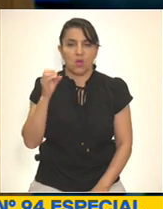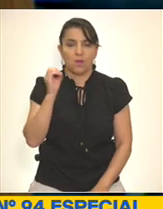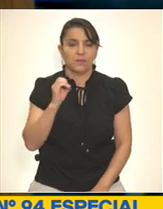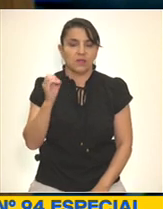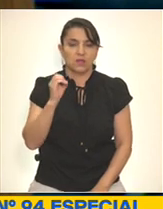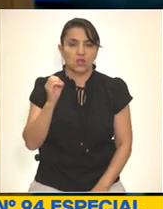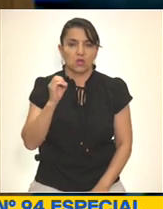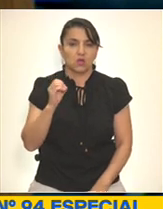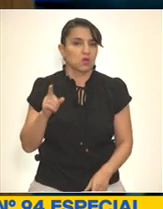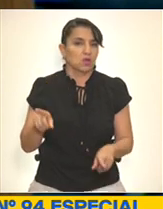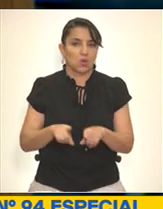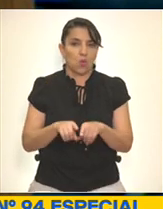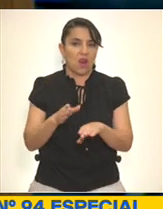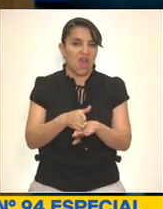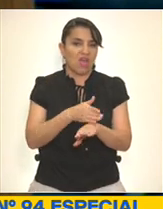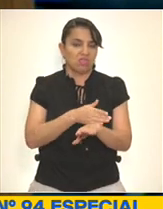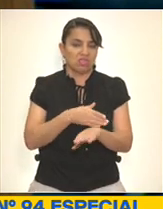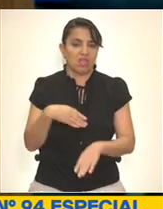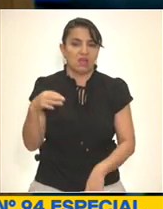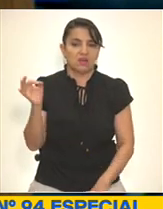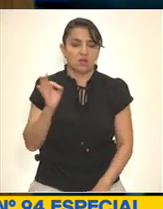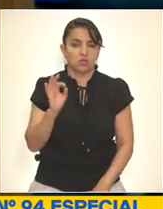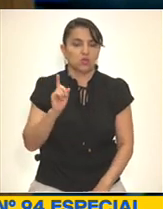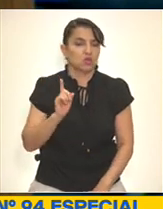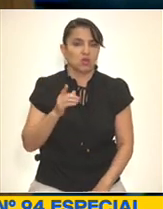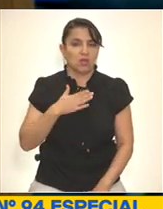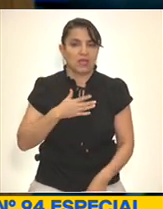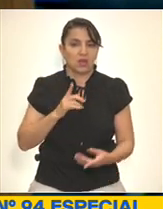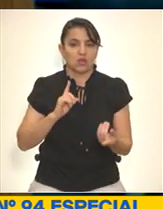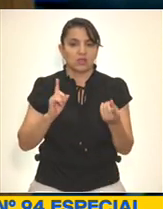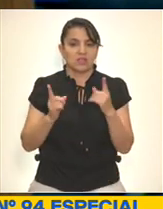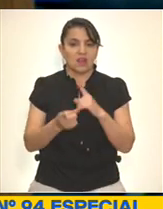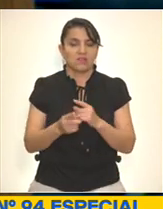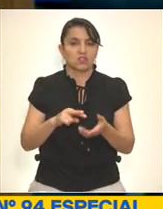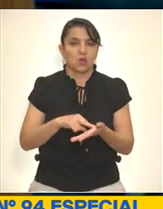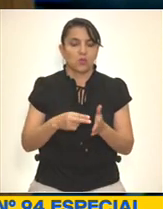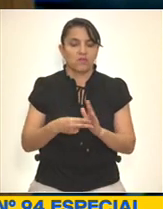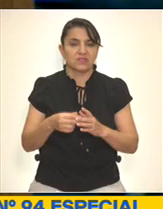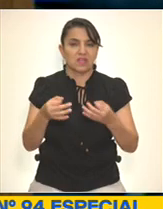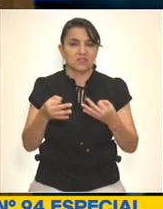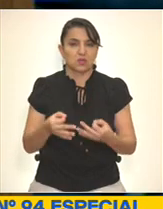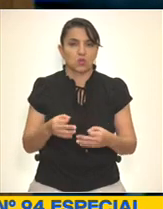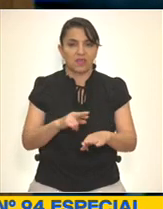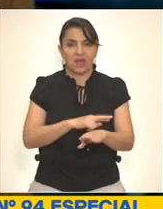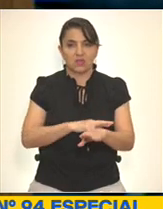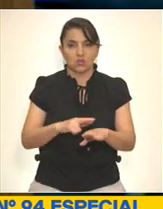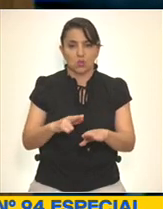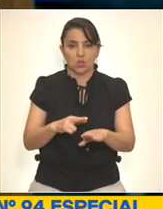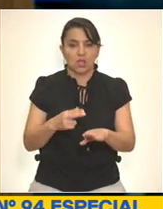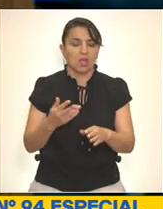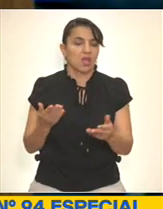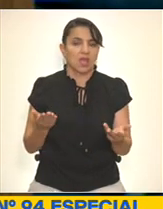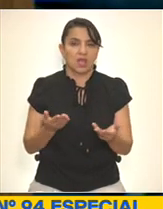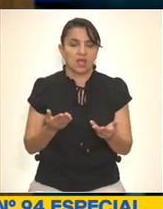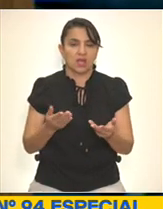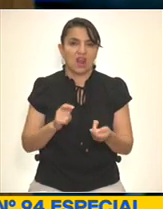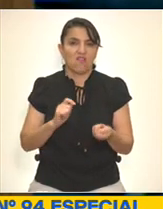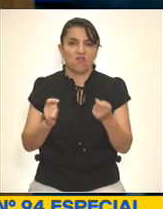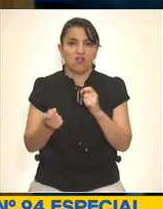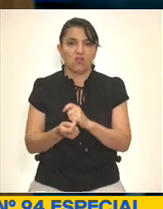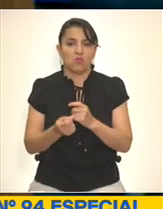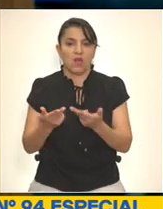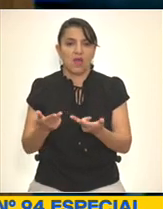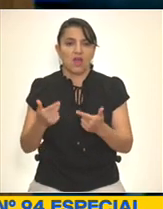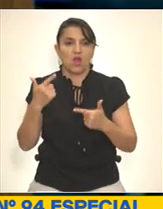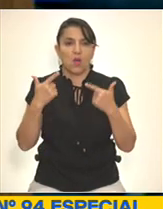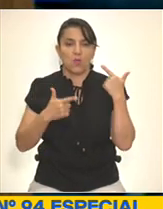como lo he dicho en sesiones anteriores, no es mi intención transformar la crisis de seguridad de la macrozona sur en un arma de